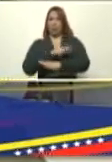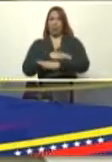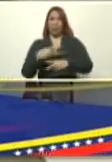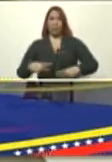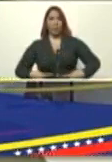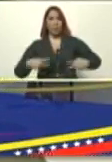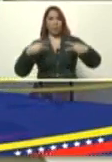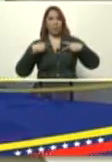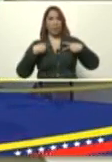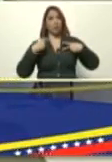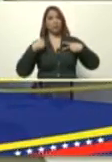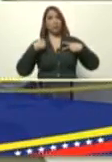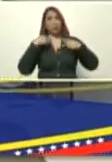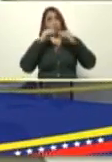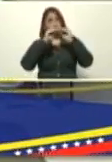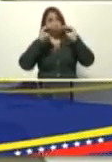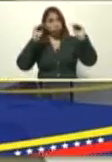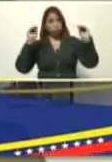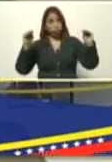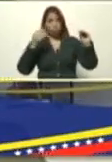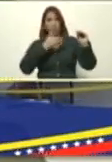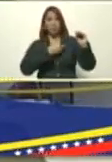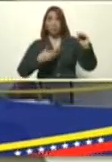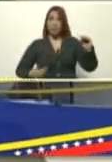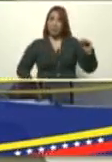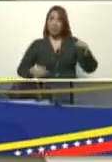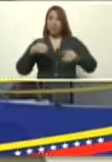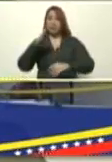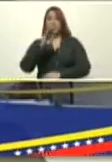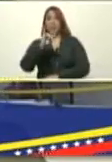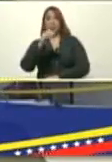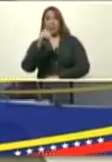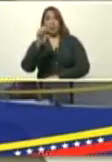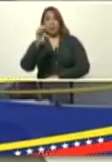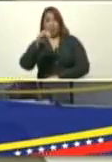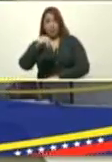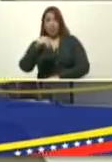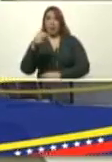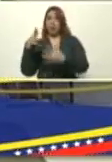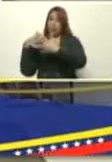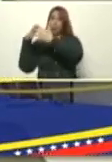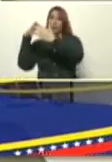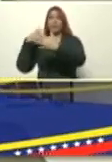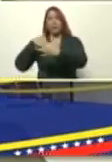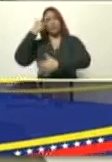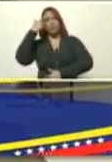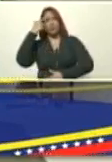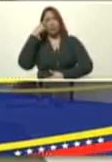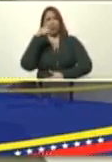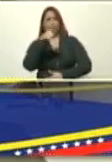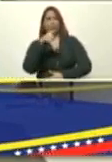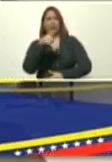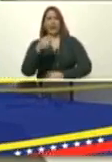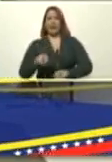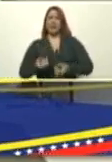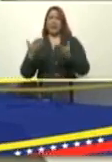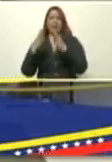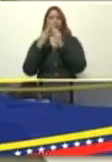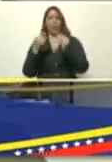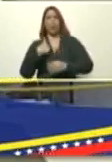Y así lo advierto al presidente Joe Biden. Atención, presidente Joe Biden. Yo sé que a usted le llega todo lo que yo digo,